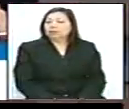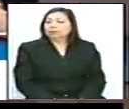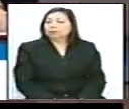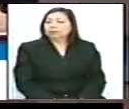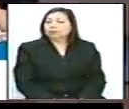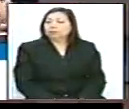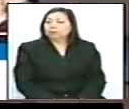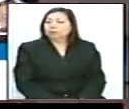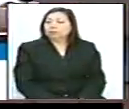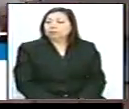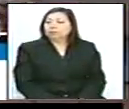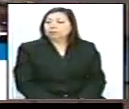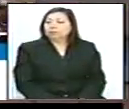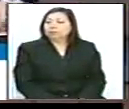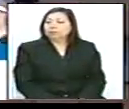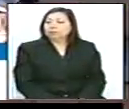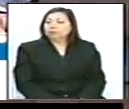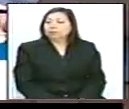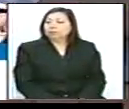Por favor.